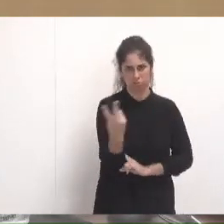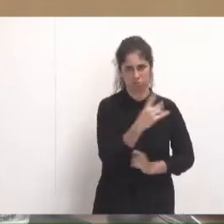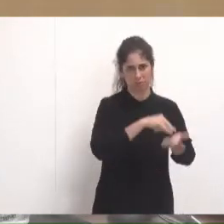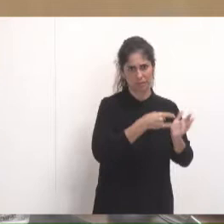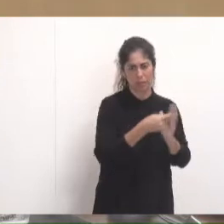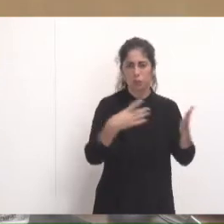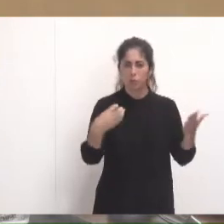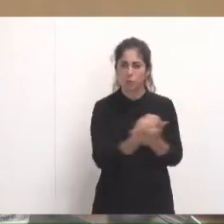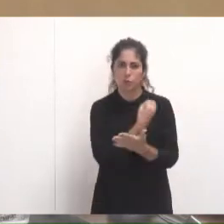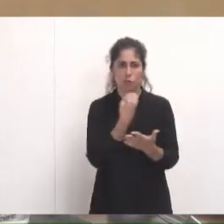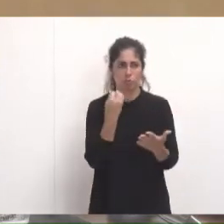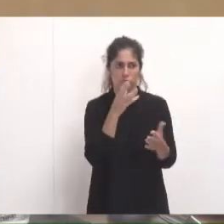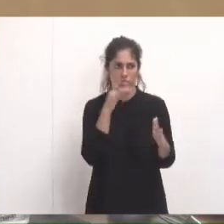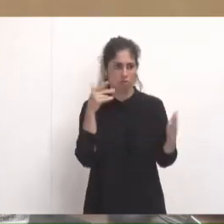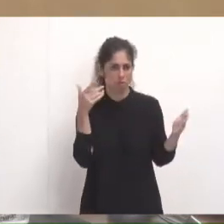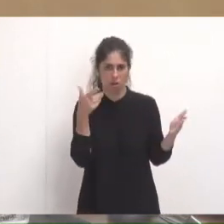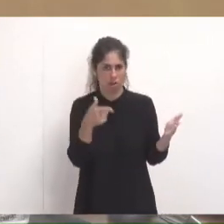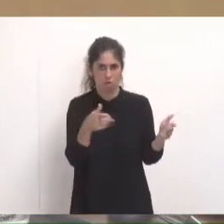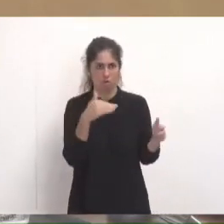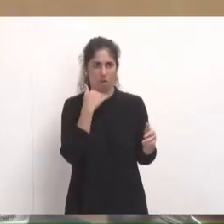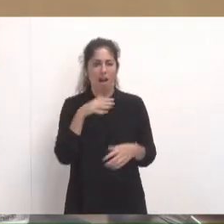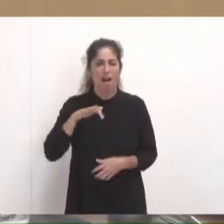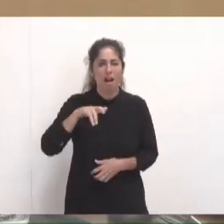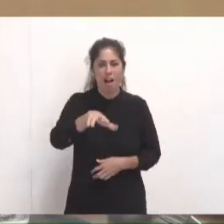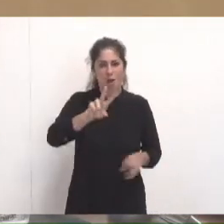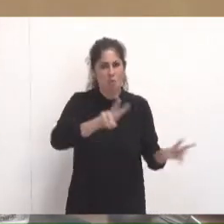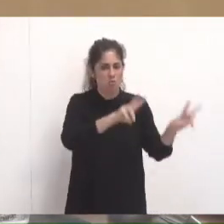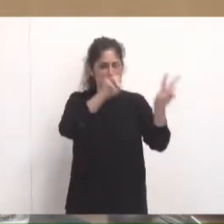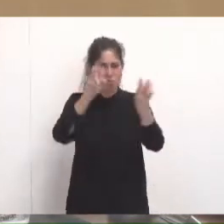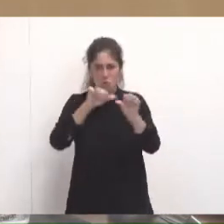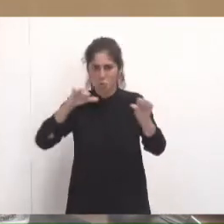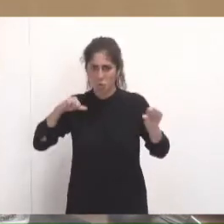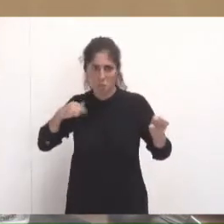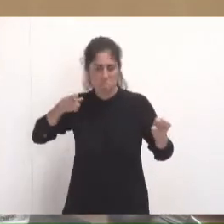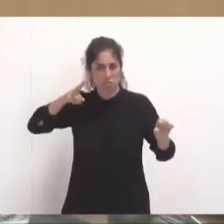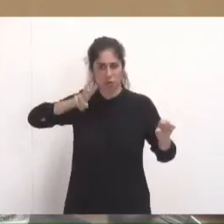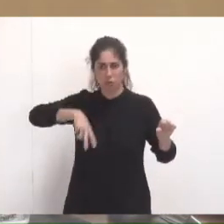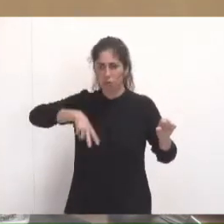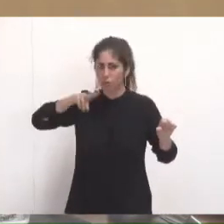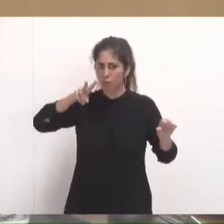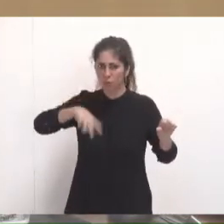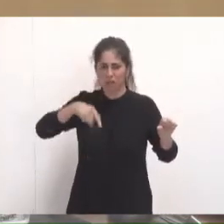con una especie totalmente nueva, ¿no? Algo nuevo que no era ni tan siquiera común